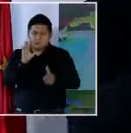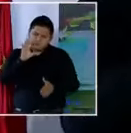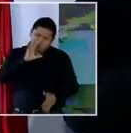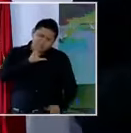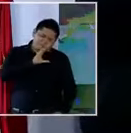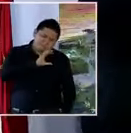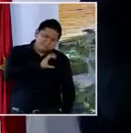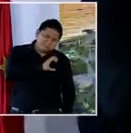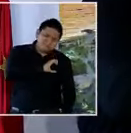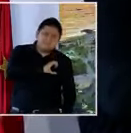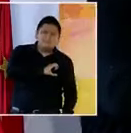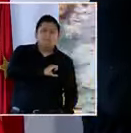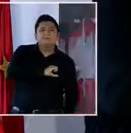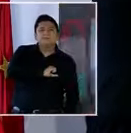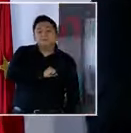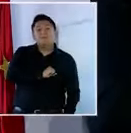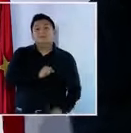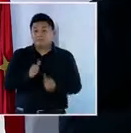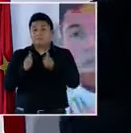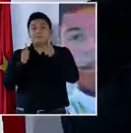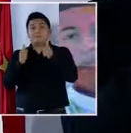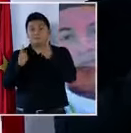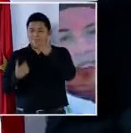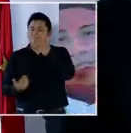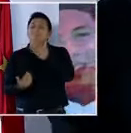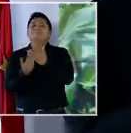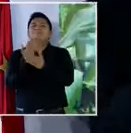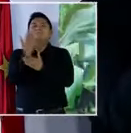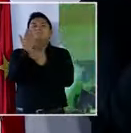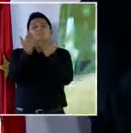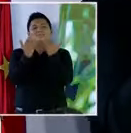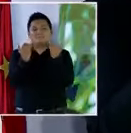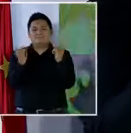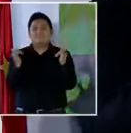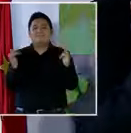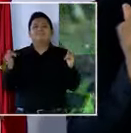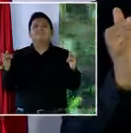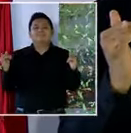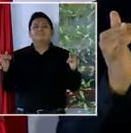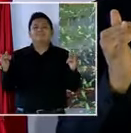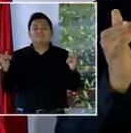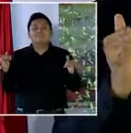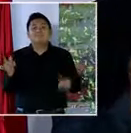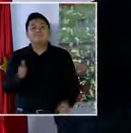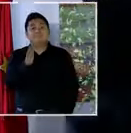Yeah.